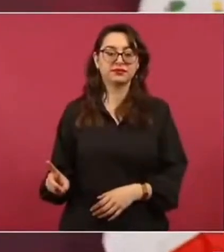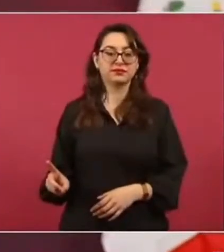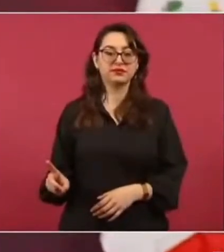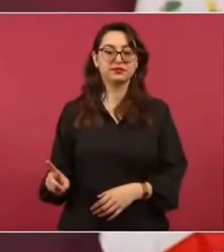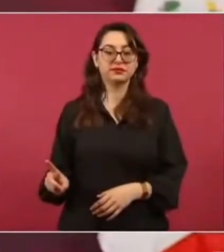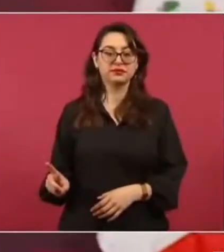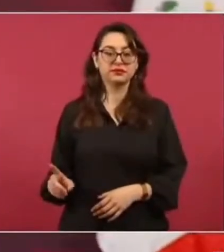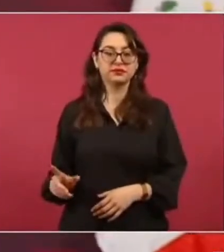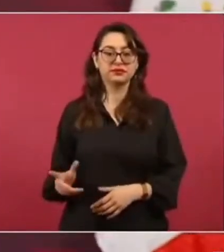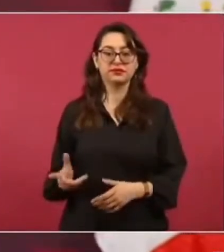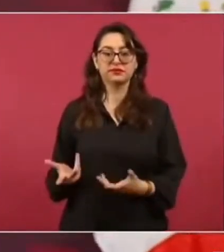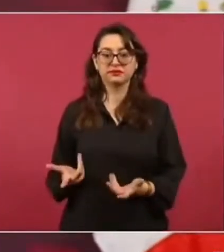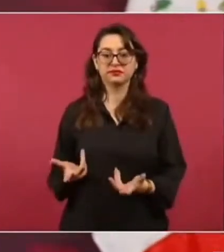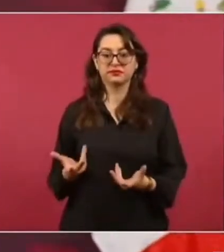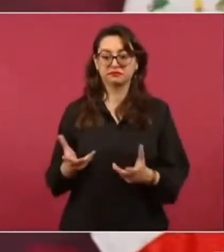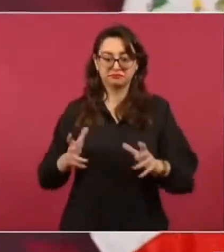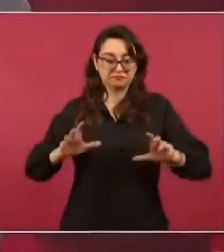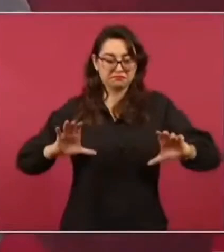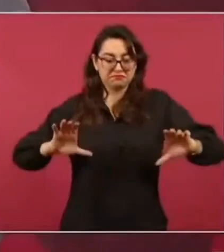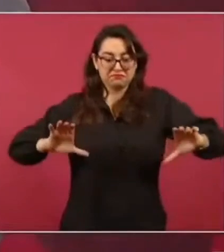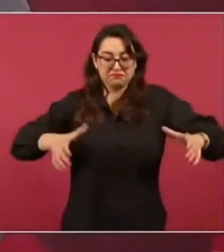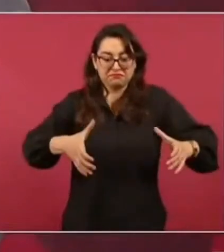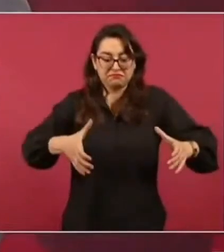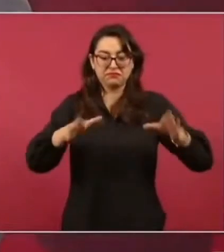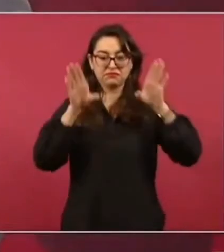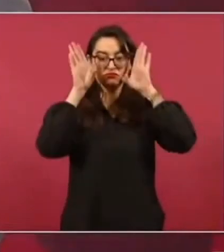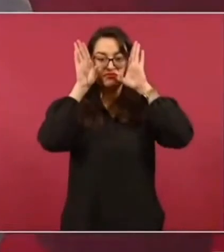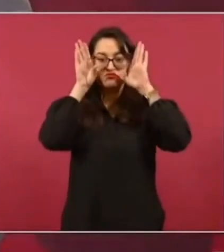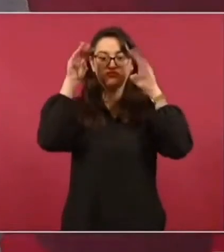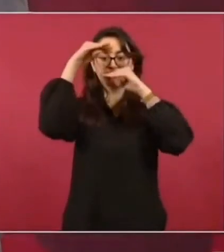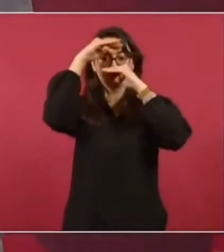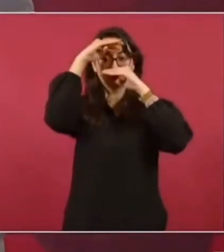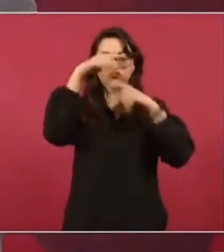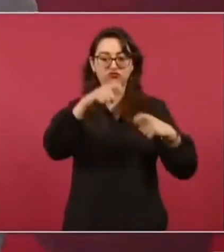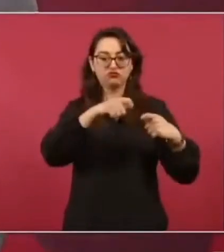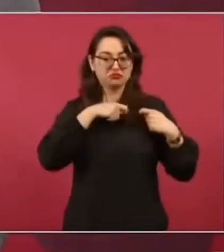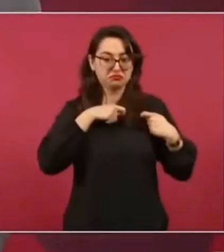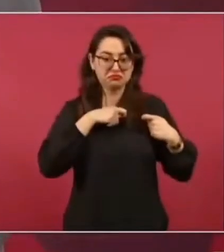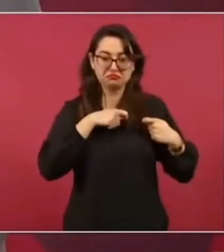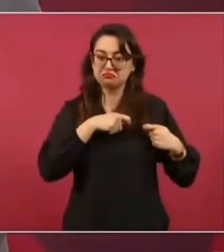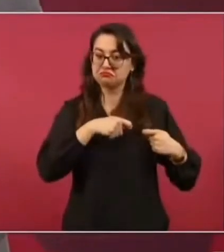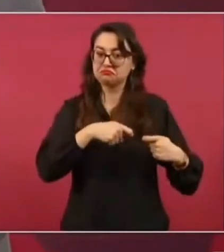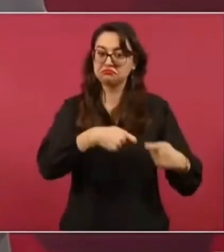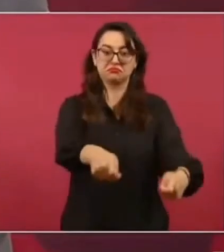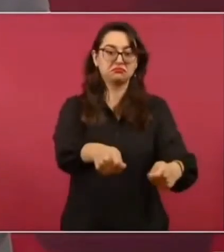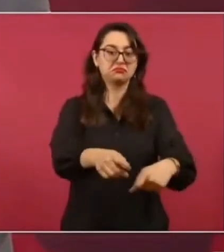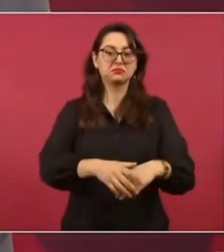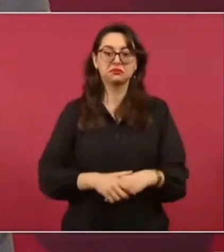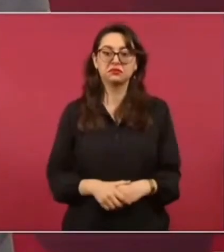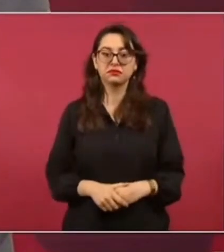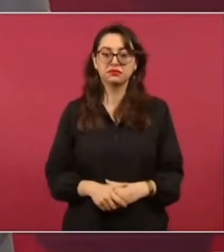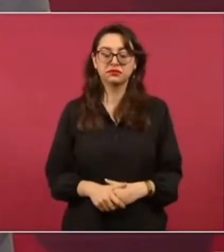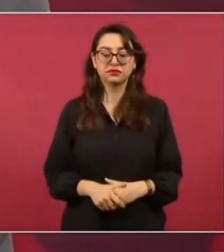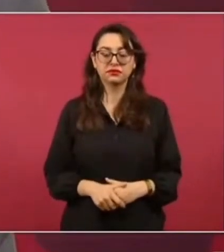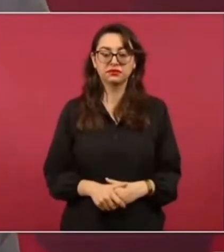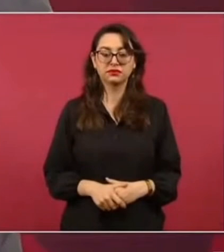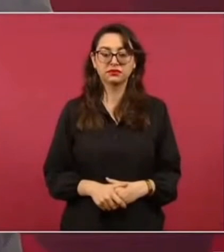en integrantes del bloque conservador. Pero además,